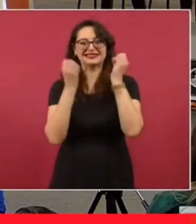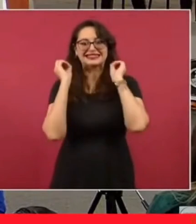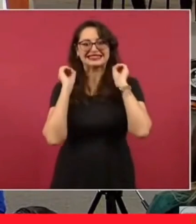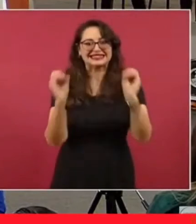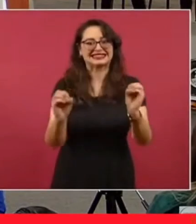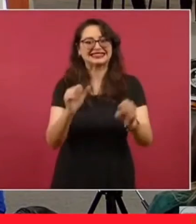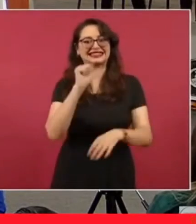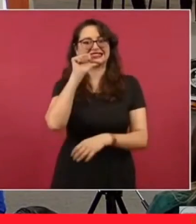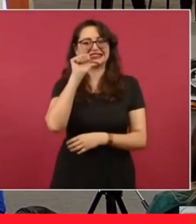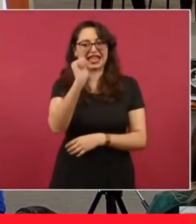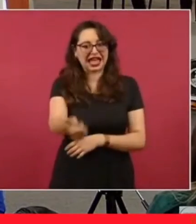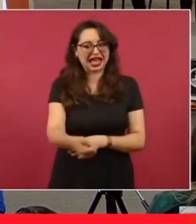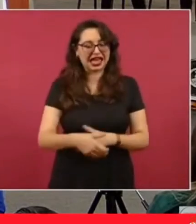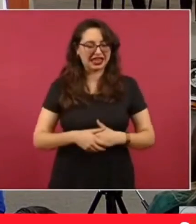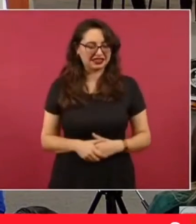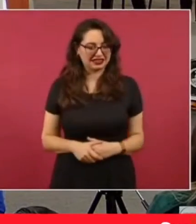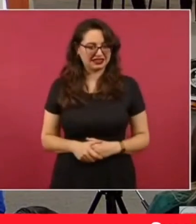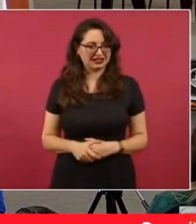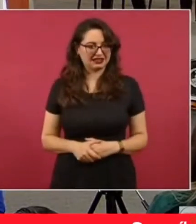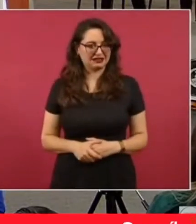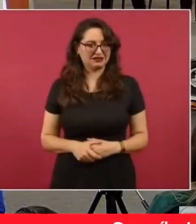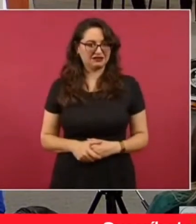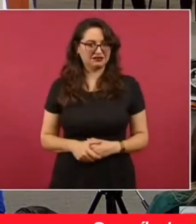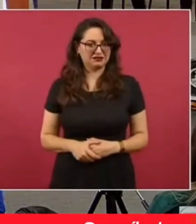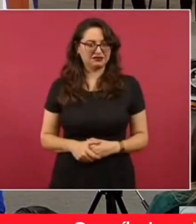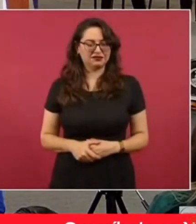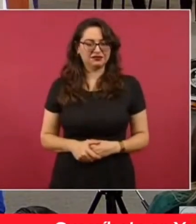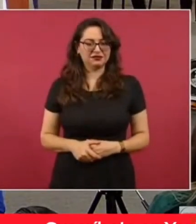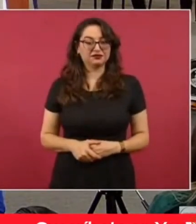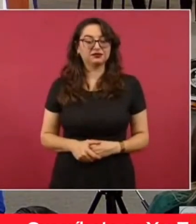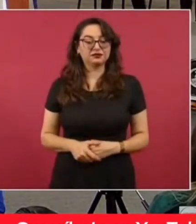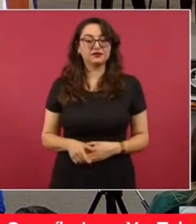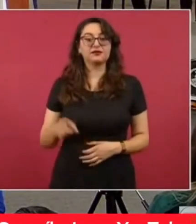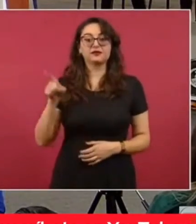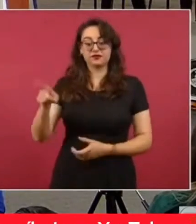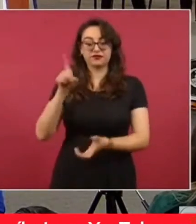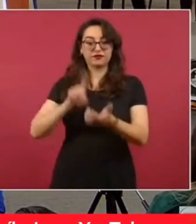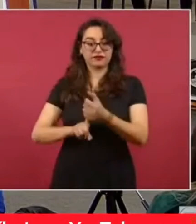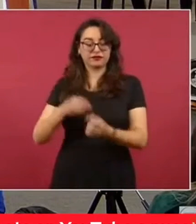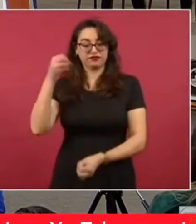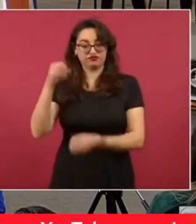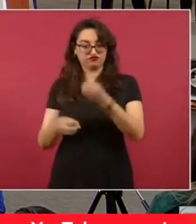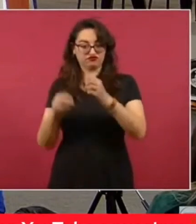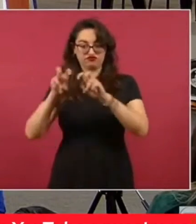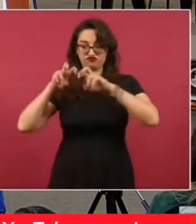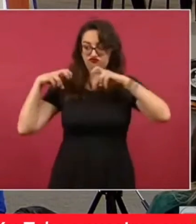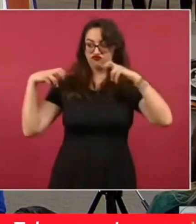y donde está hasta el obispo Vera